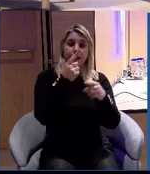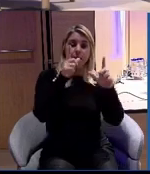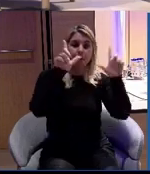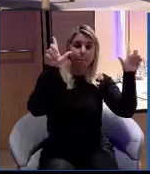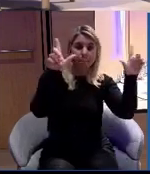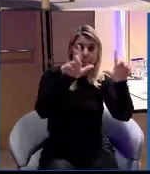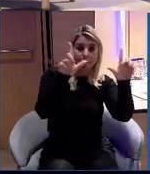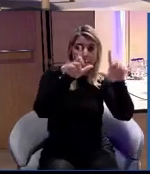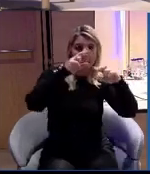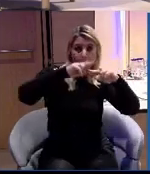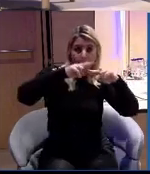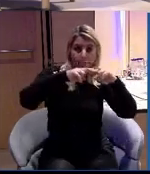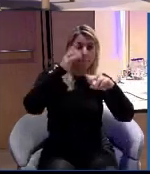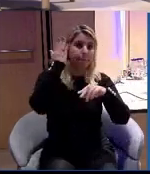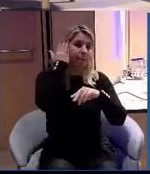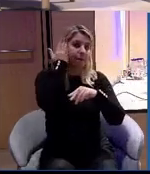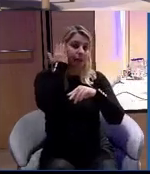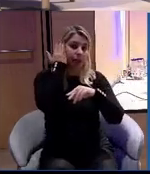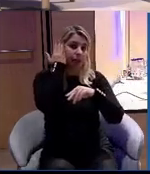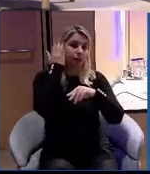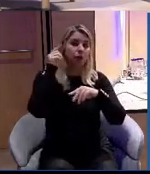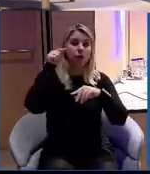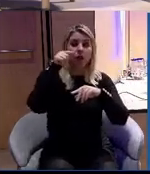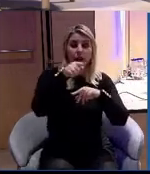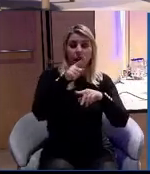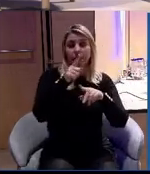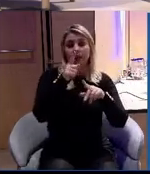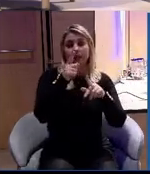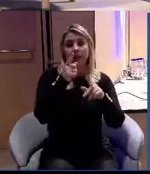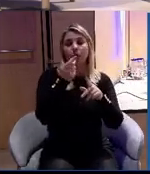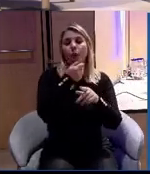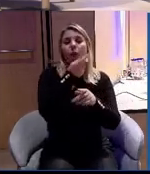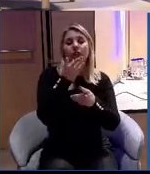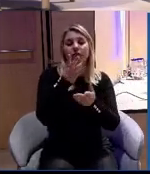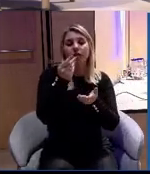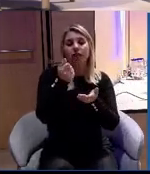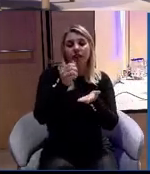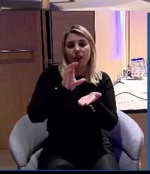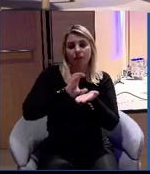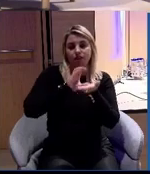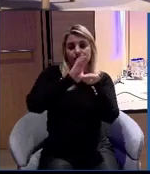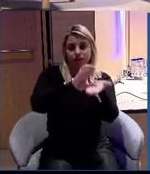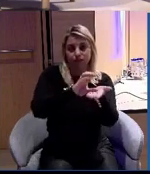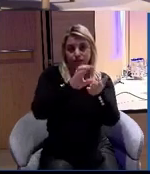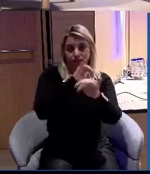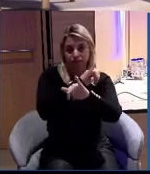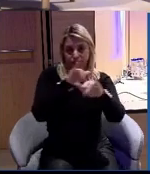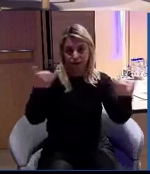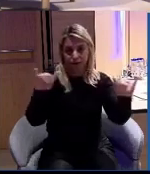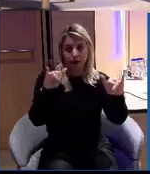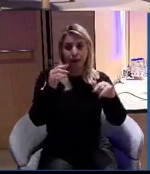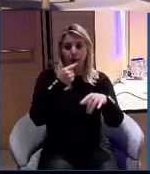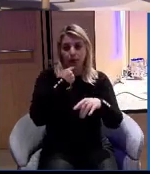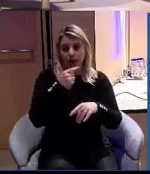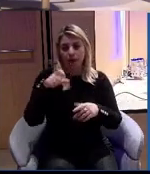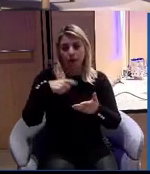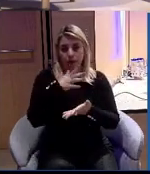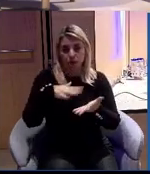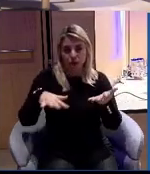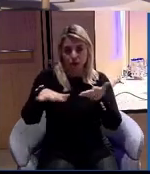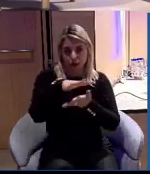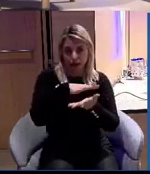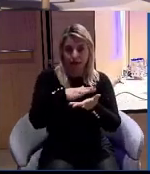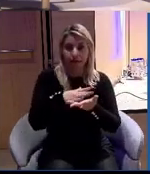en Facebook en anuncios de corte electoral político social coincidentemente en el